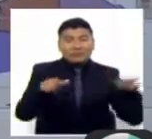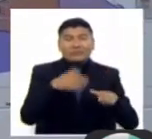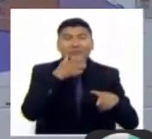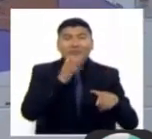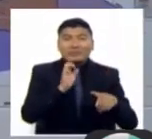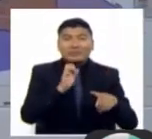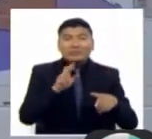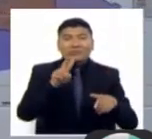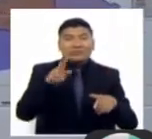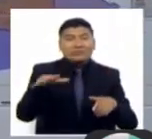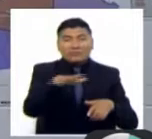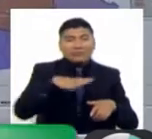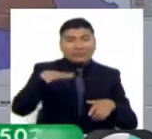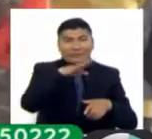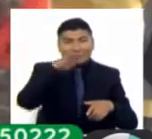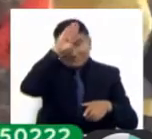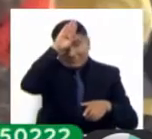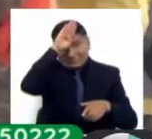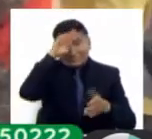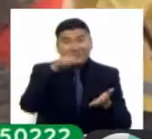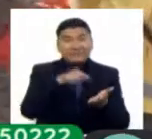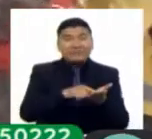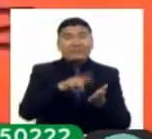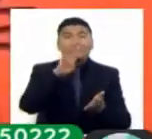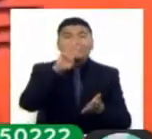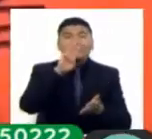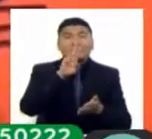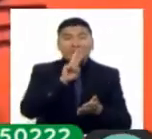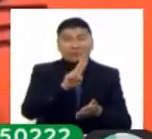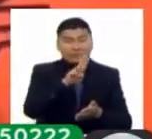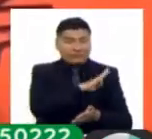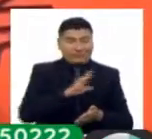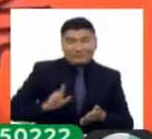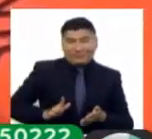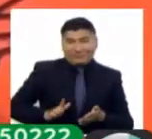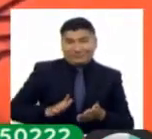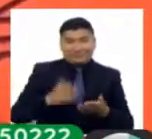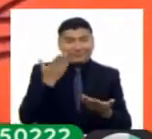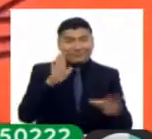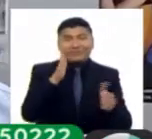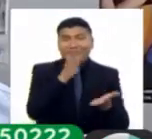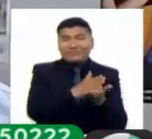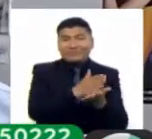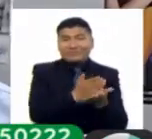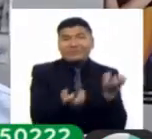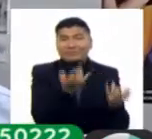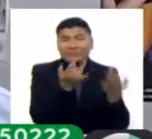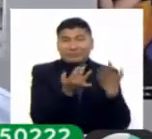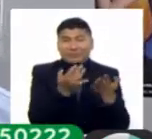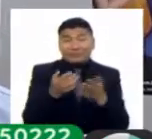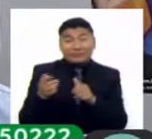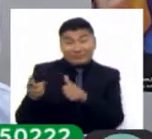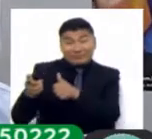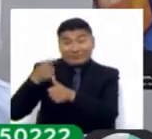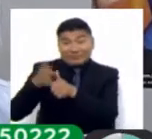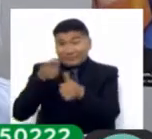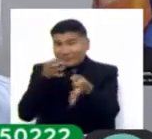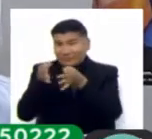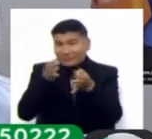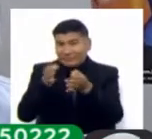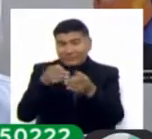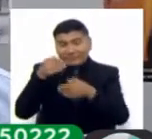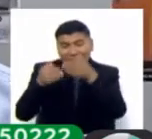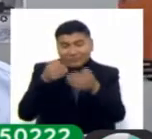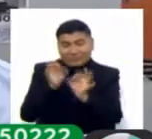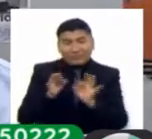municipios de la Chiquitanía, lo que significa que en dos municipios no hay focos de calor ni incendios. Bueno, primero indicar que hay un avance